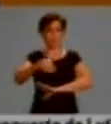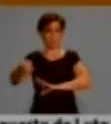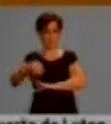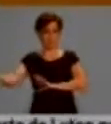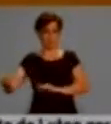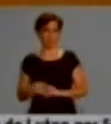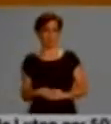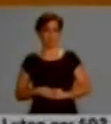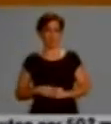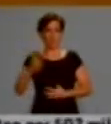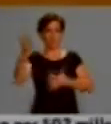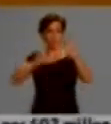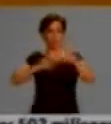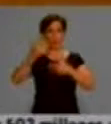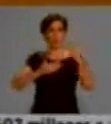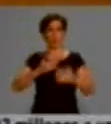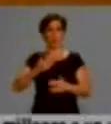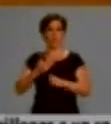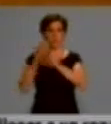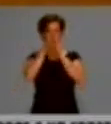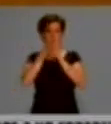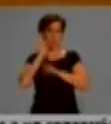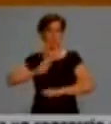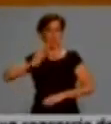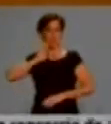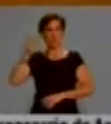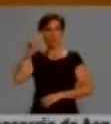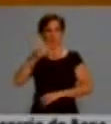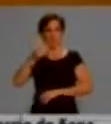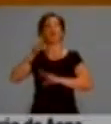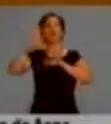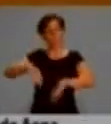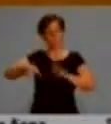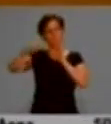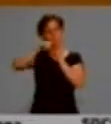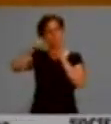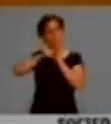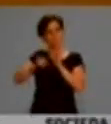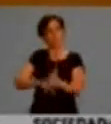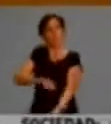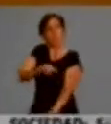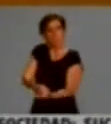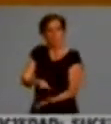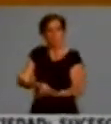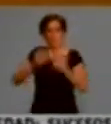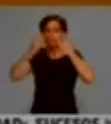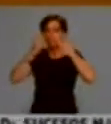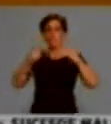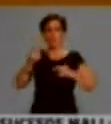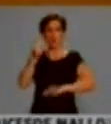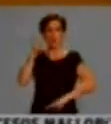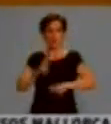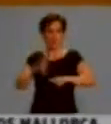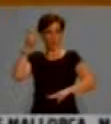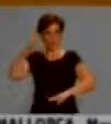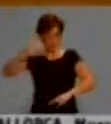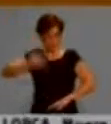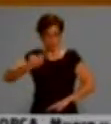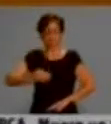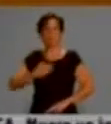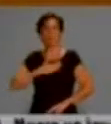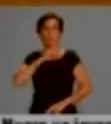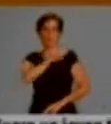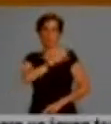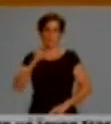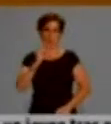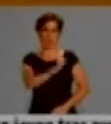La contabilidad B recogía pagos en B, es decir, en negro, verdaderos del Partido